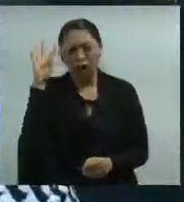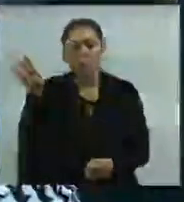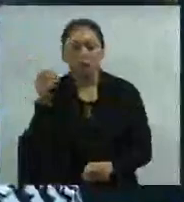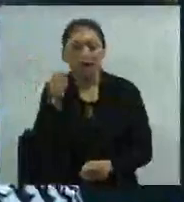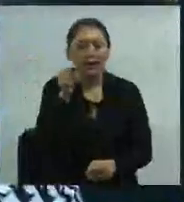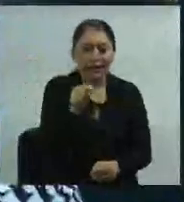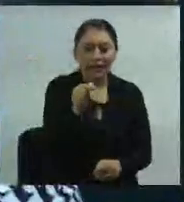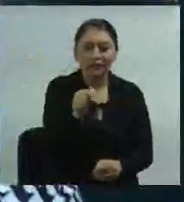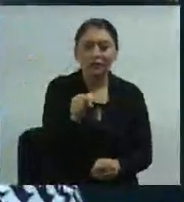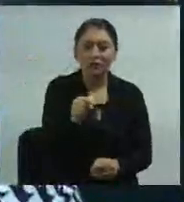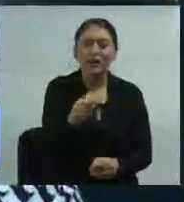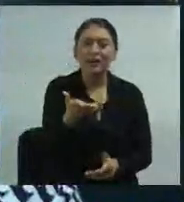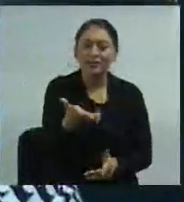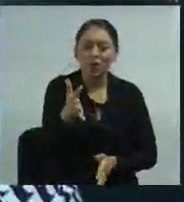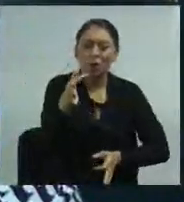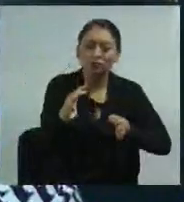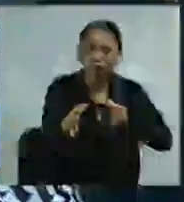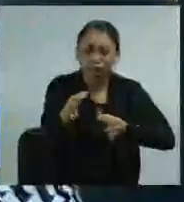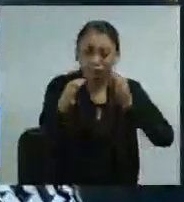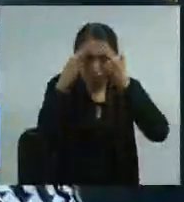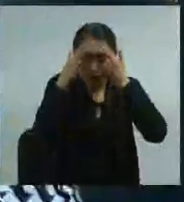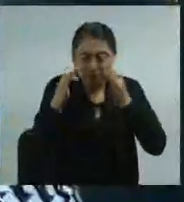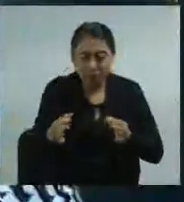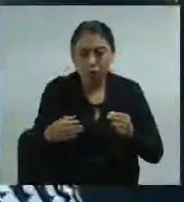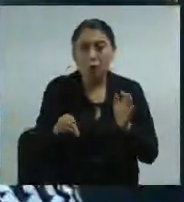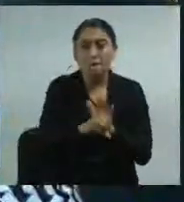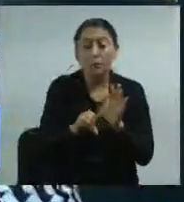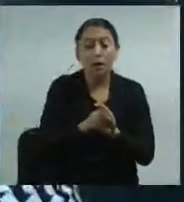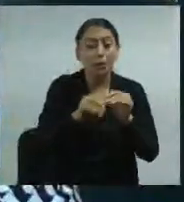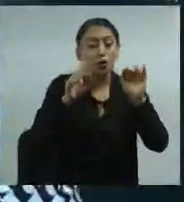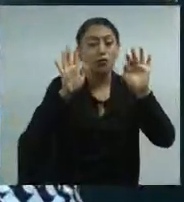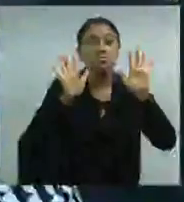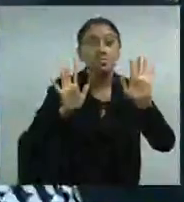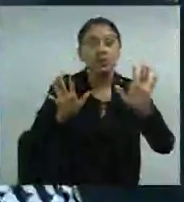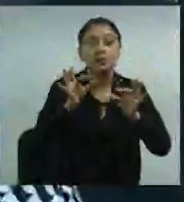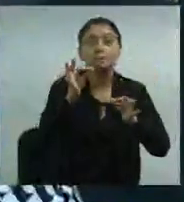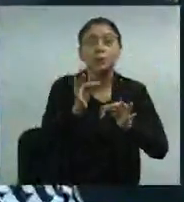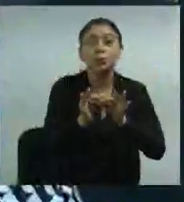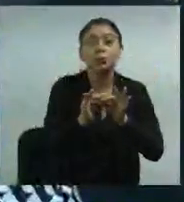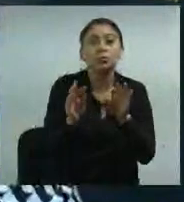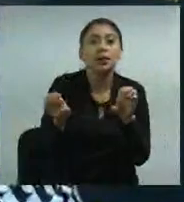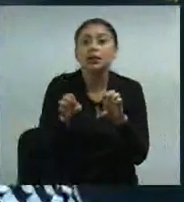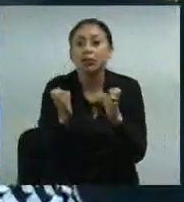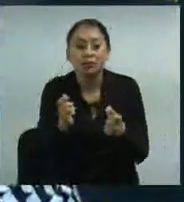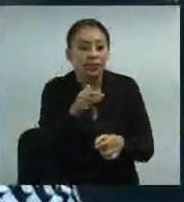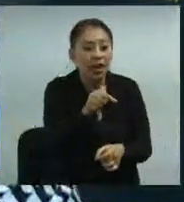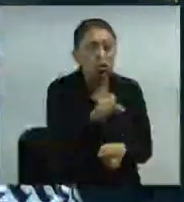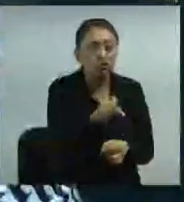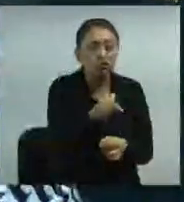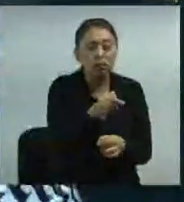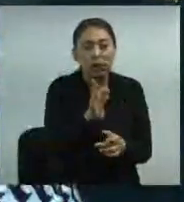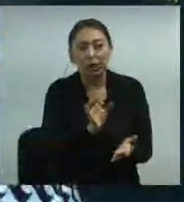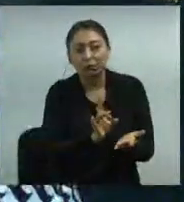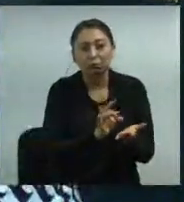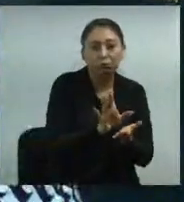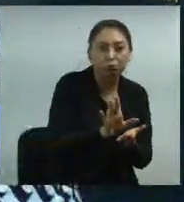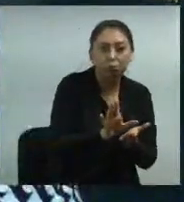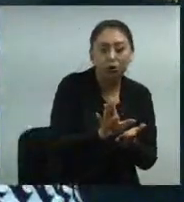jurisdiccional. ¿Y qué pasaba? Si esto estaba calificado con 10 puntos, simplemente ellos ya quedaban fuera de esa